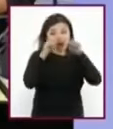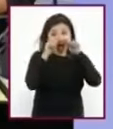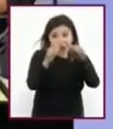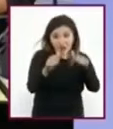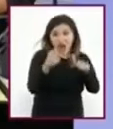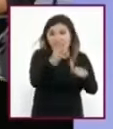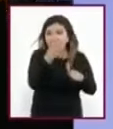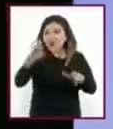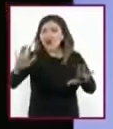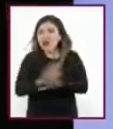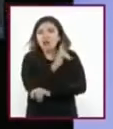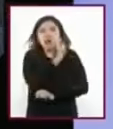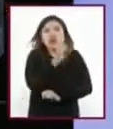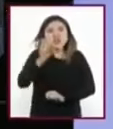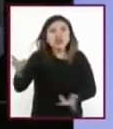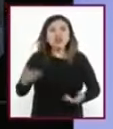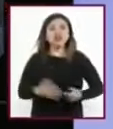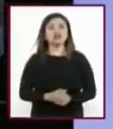a estos cambios.